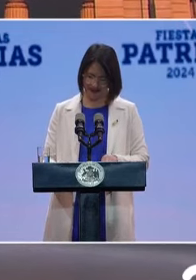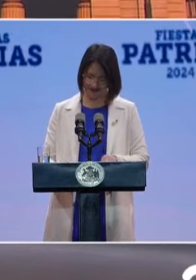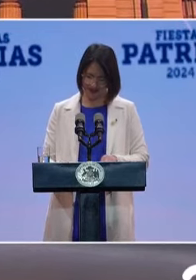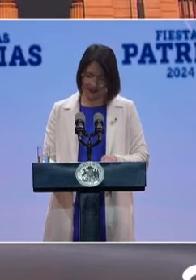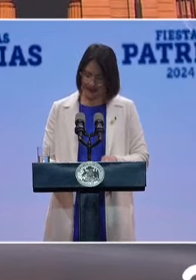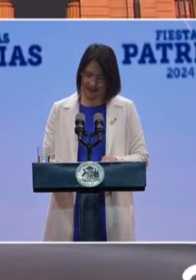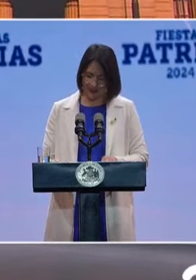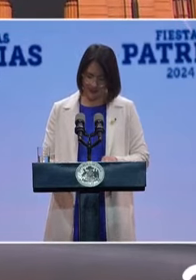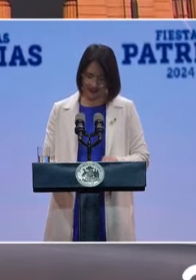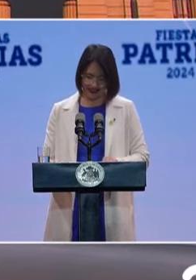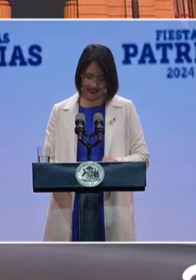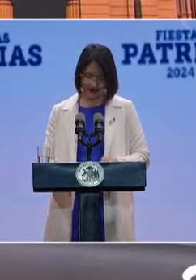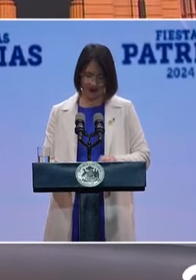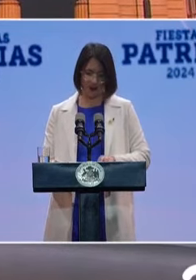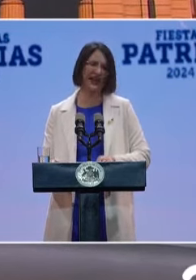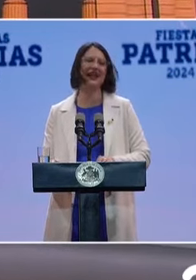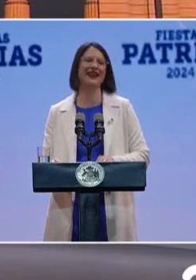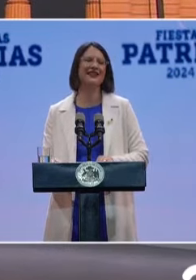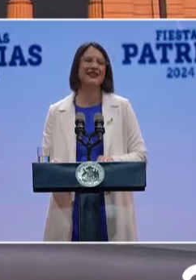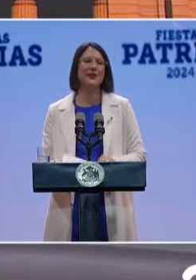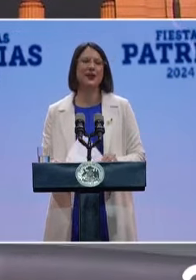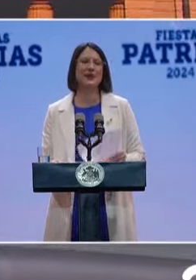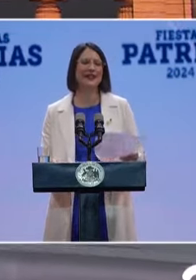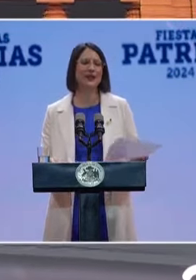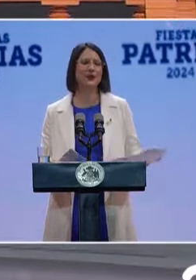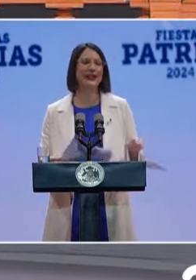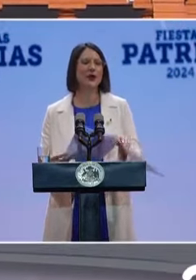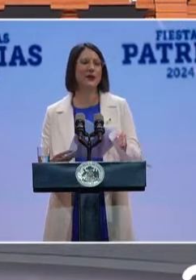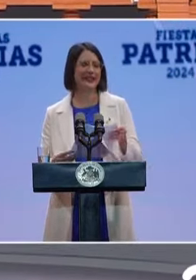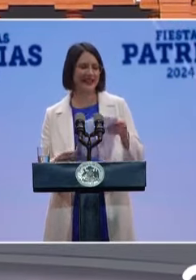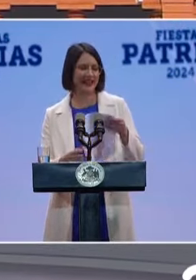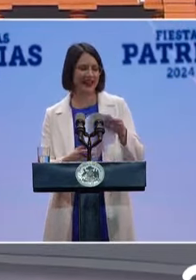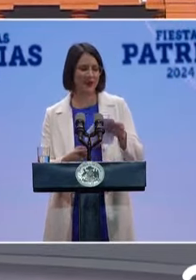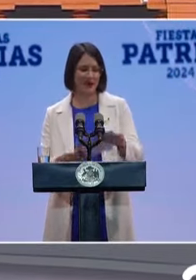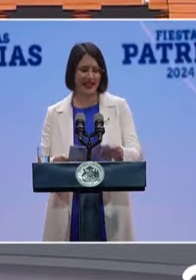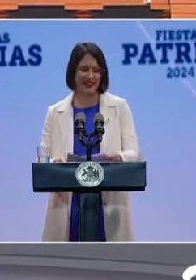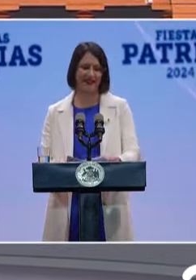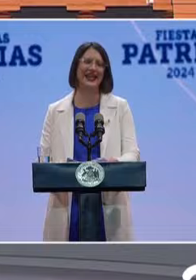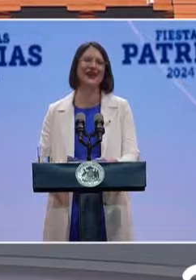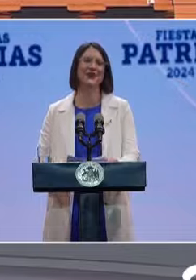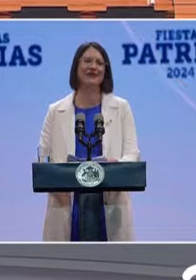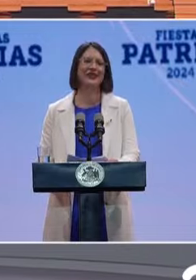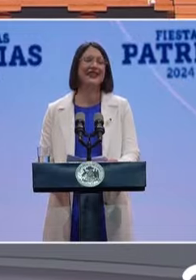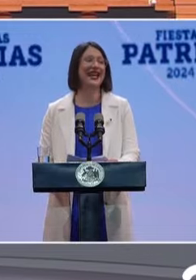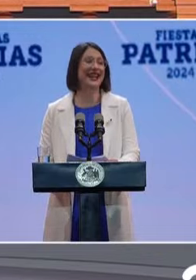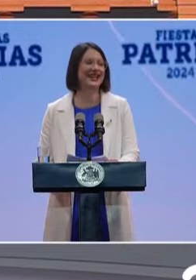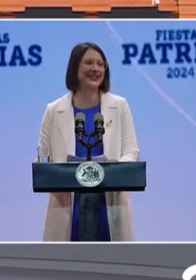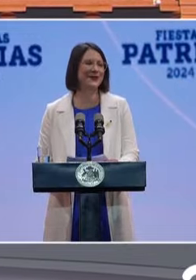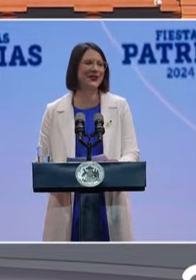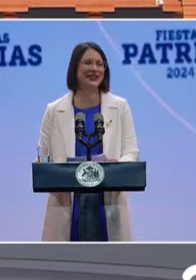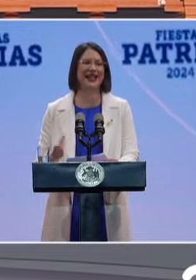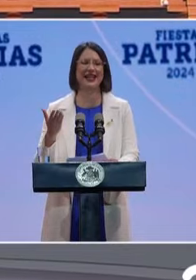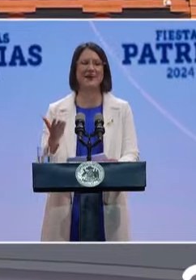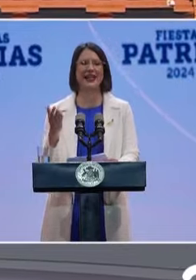año 2019. Por esta nueva arista, la jueza ahora tendrá un poco más de plazo para poder preparar su